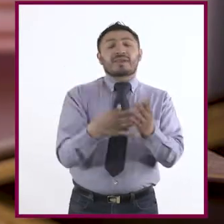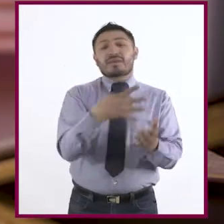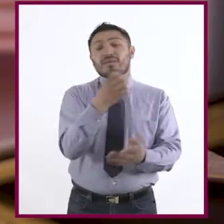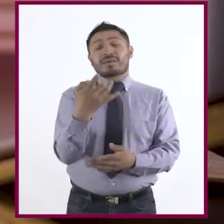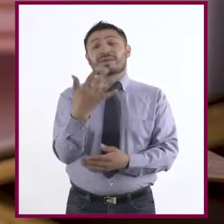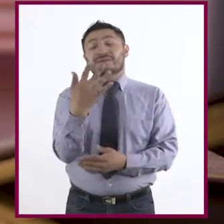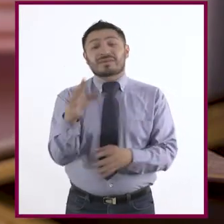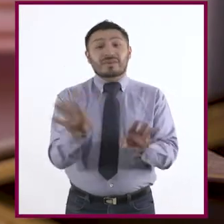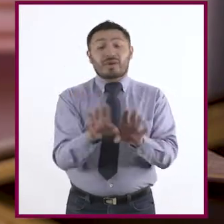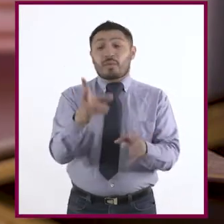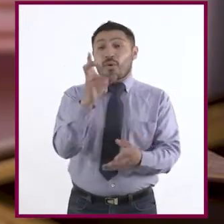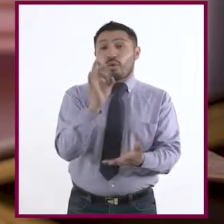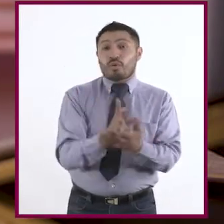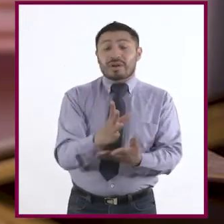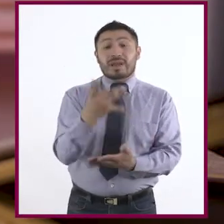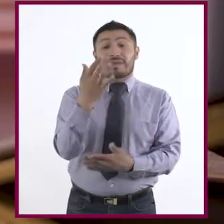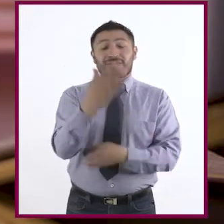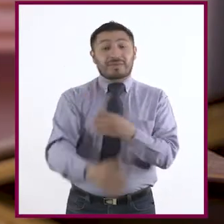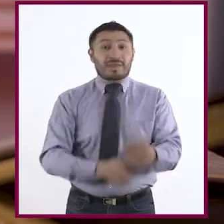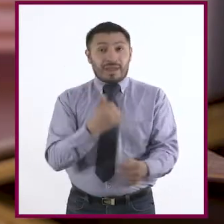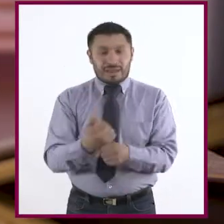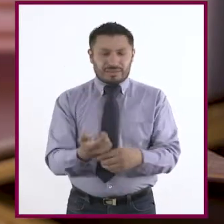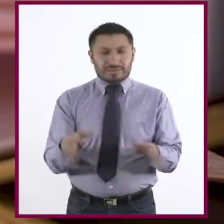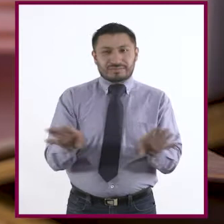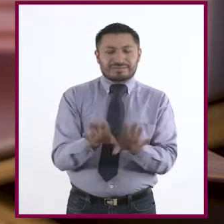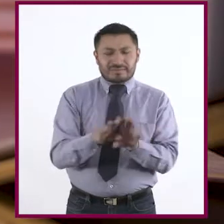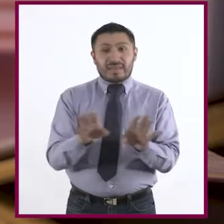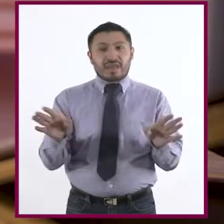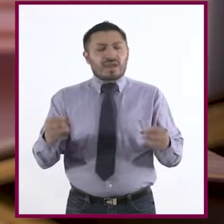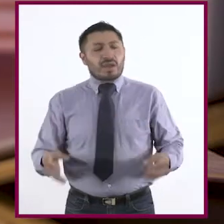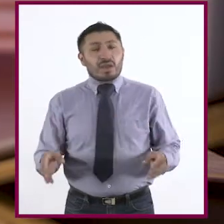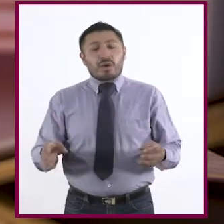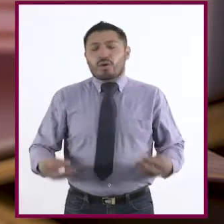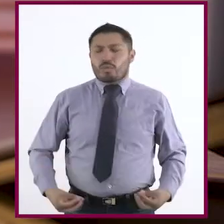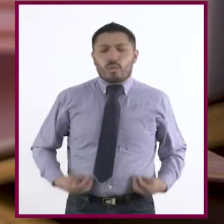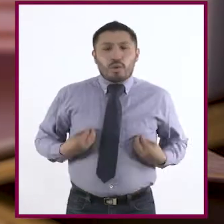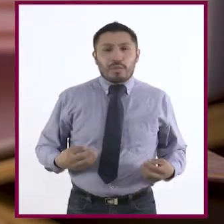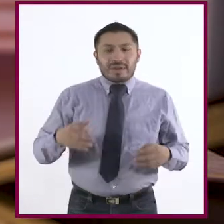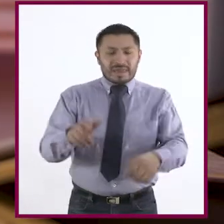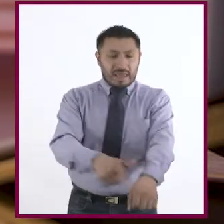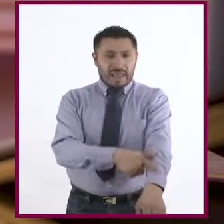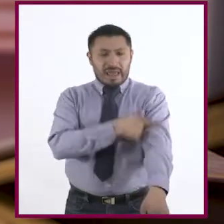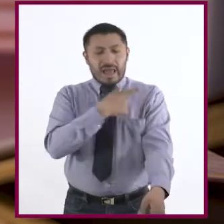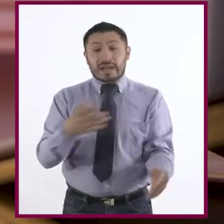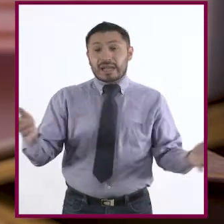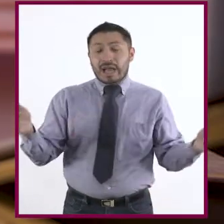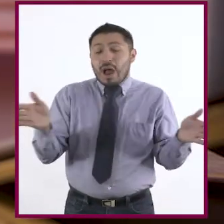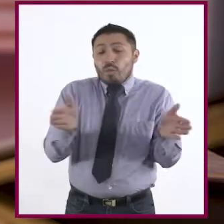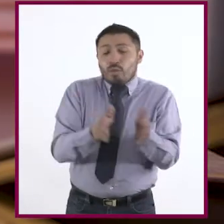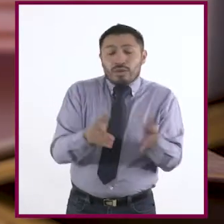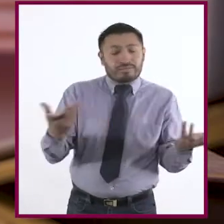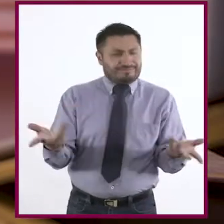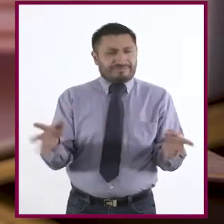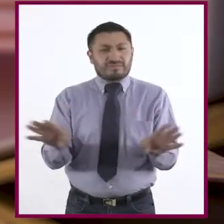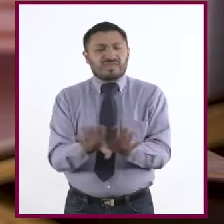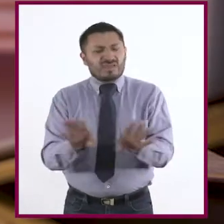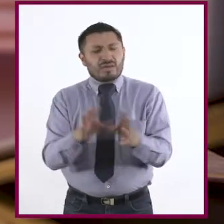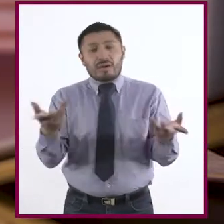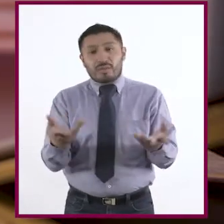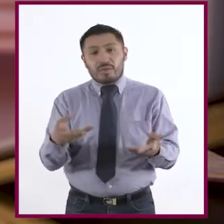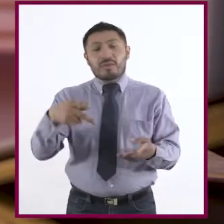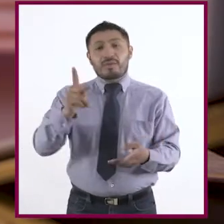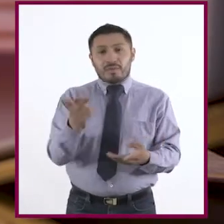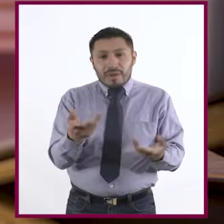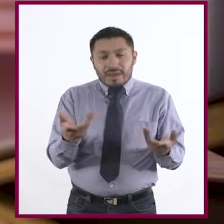años. Preguntarnos cómo llegamos a incrementar nuestra expectativa de vida es la reacción normal. Pero ¿por qué no preguntarnos hasta dónde llegará